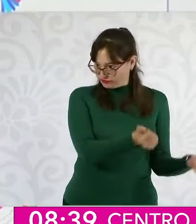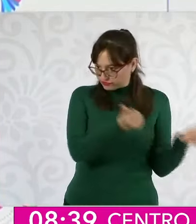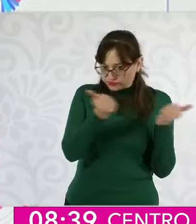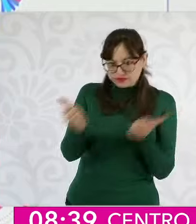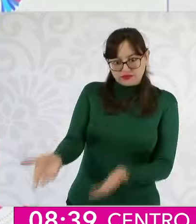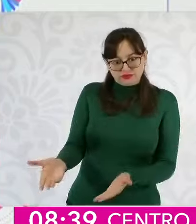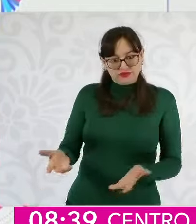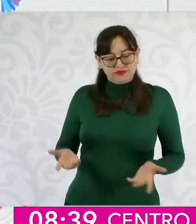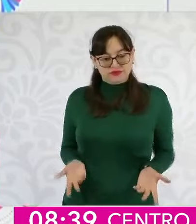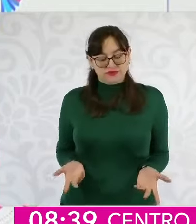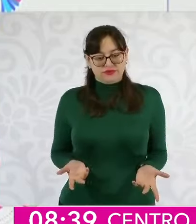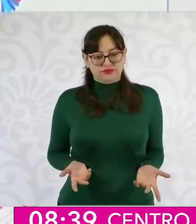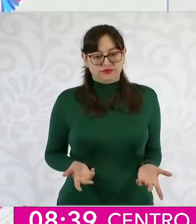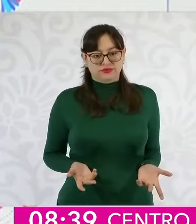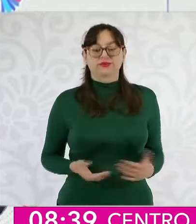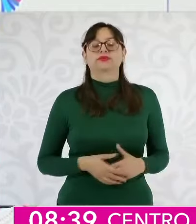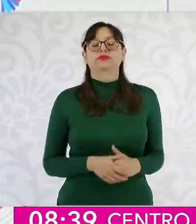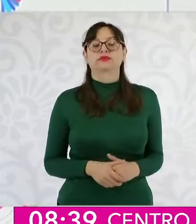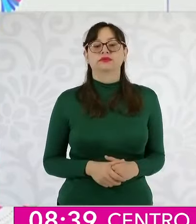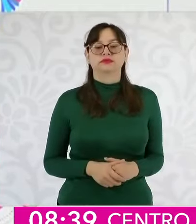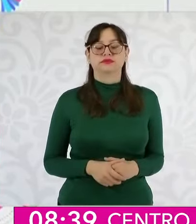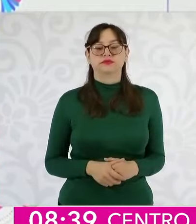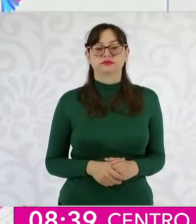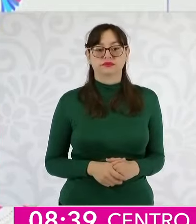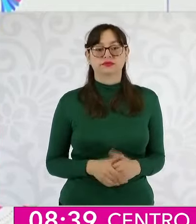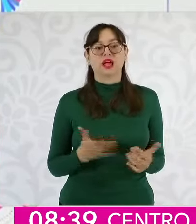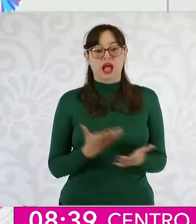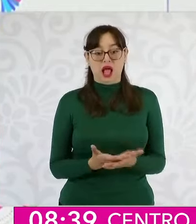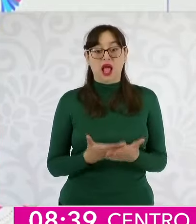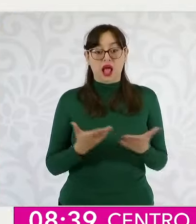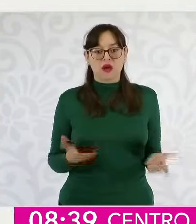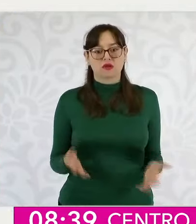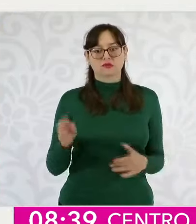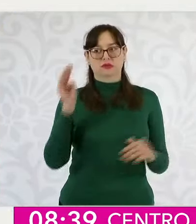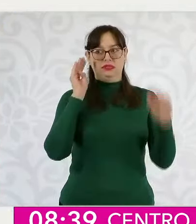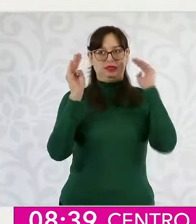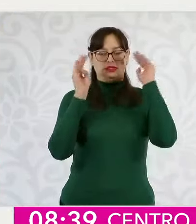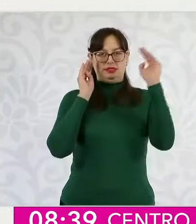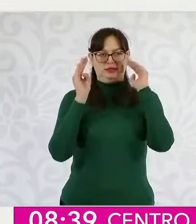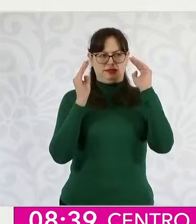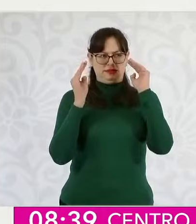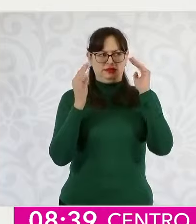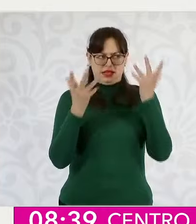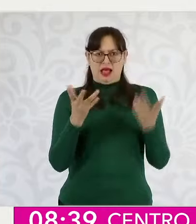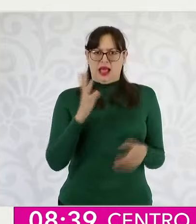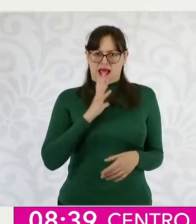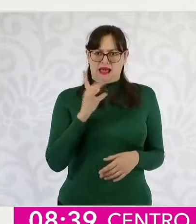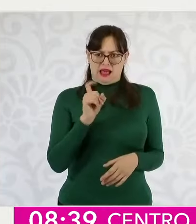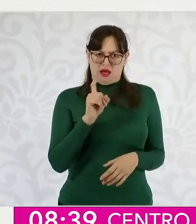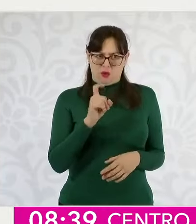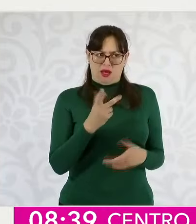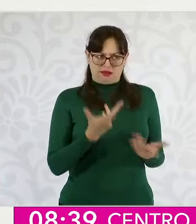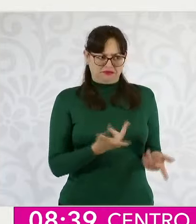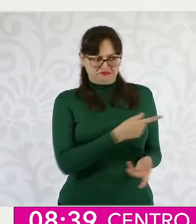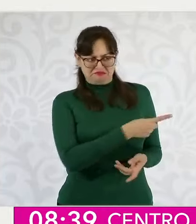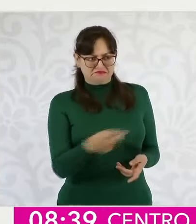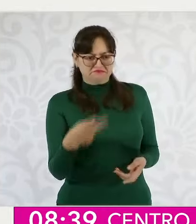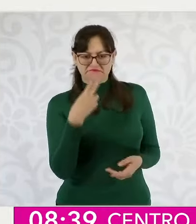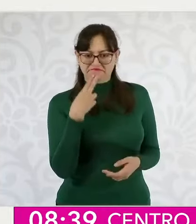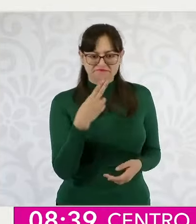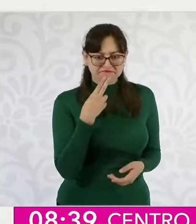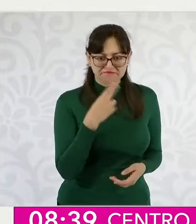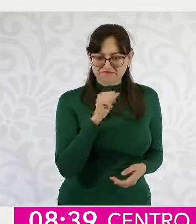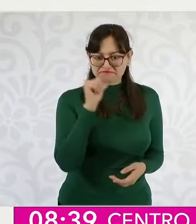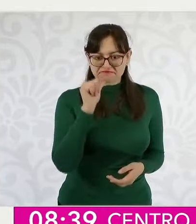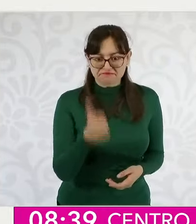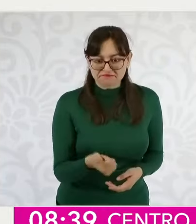podemos hacer para que se distribuya. Digamos que ahora nos estamos adelantando a eso. Y de manera voluntaria se le dice, a ver,